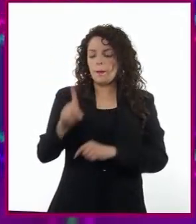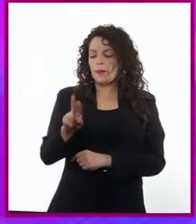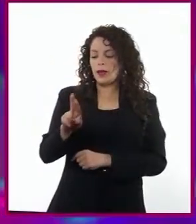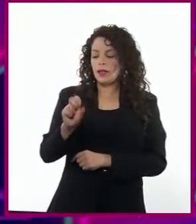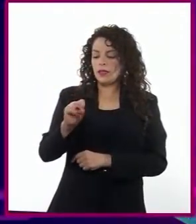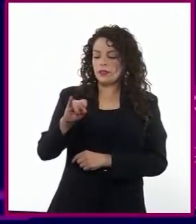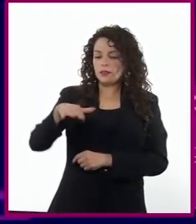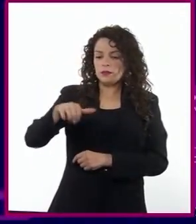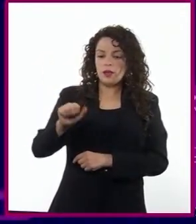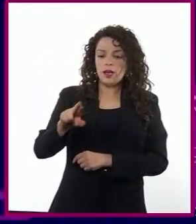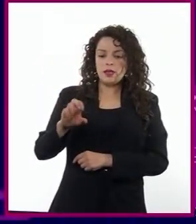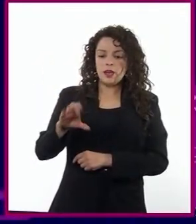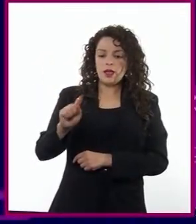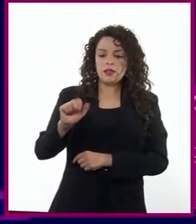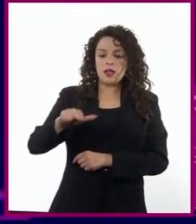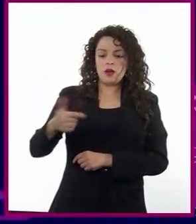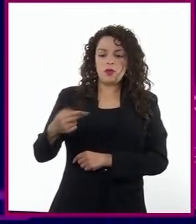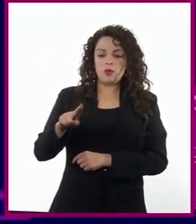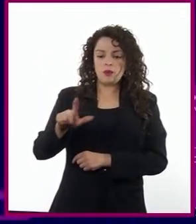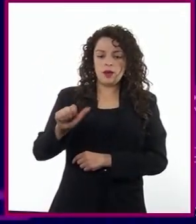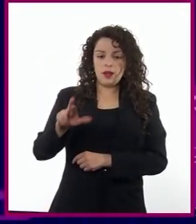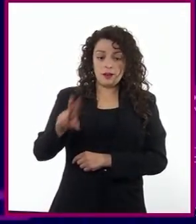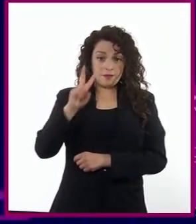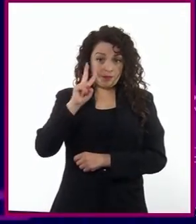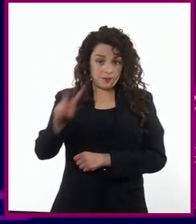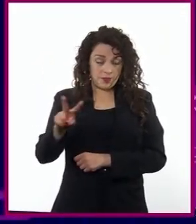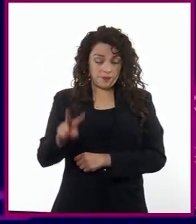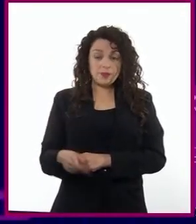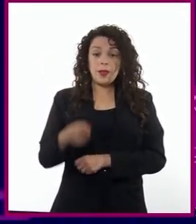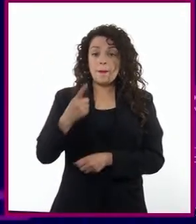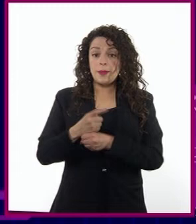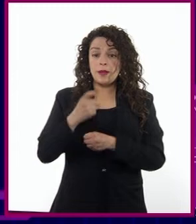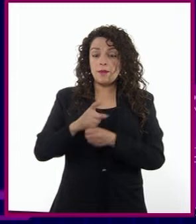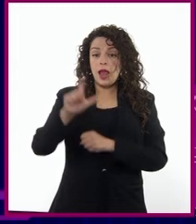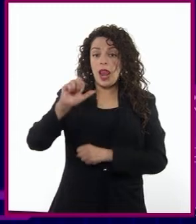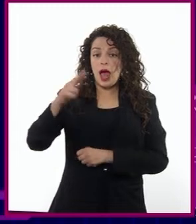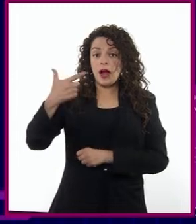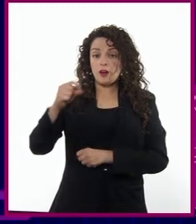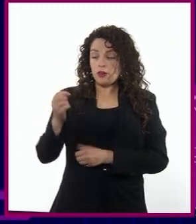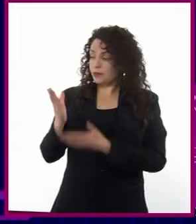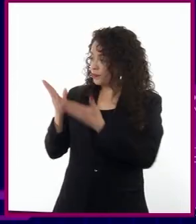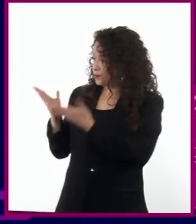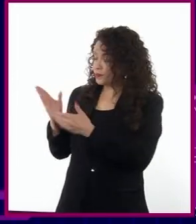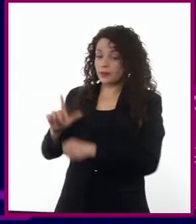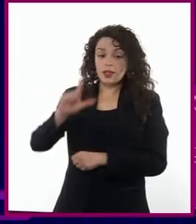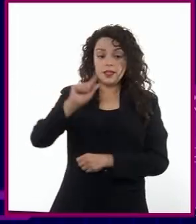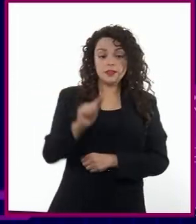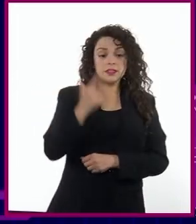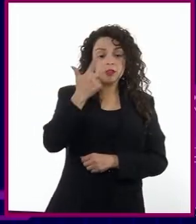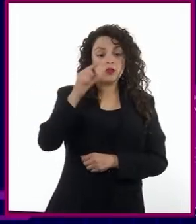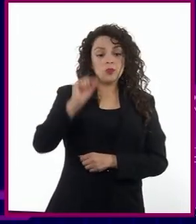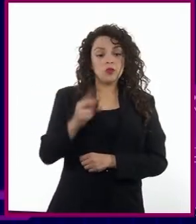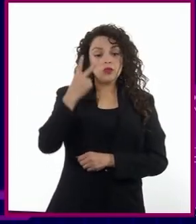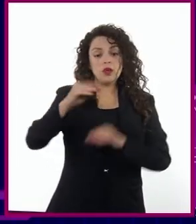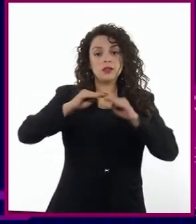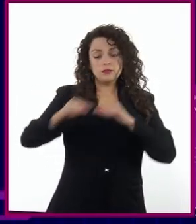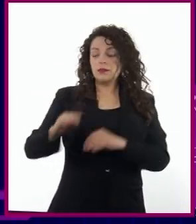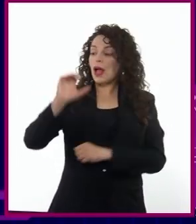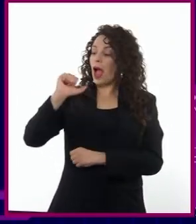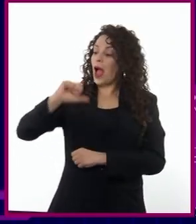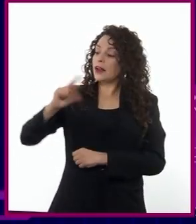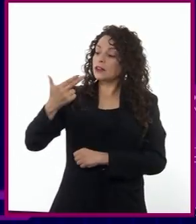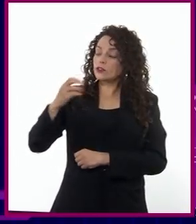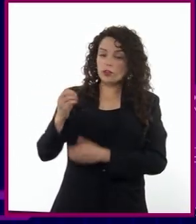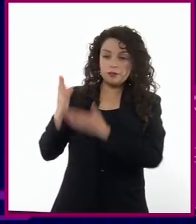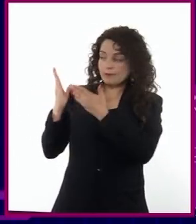rectangular, por lo cual multiplicaremos el largo, que es 78.2 metros, y un ancho de